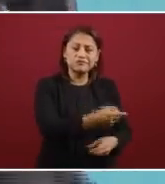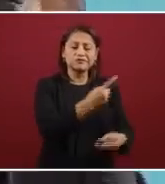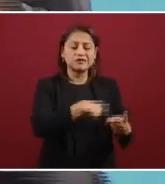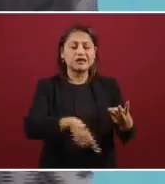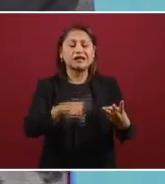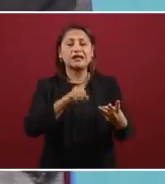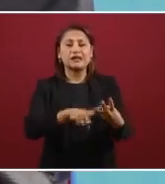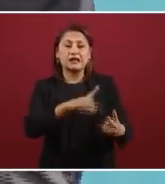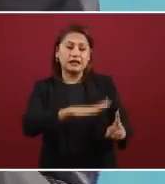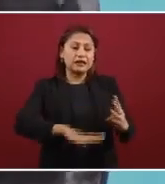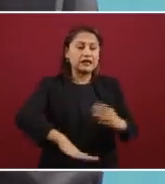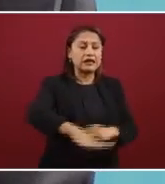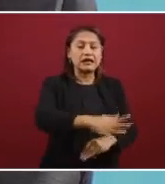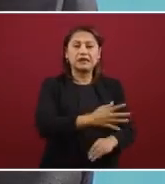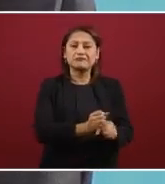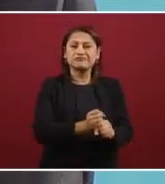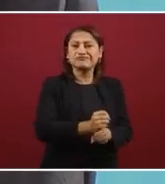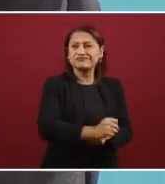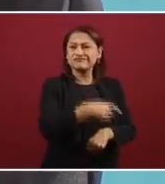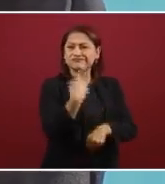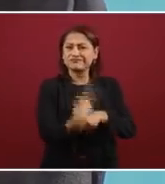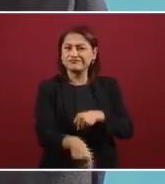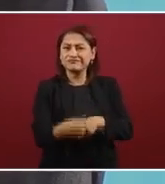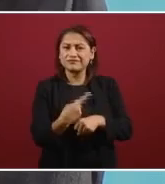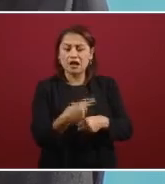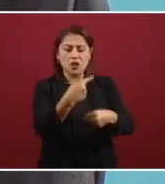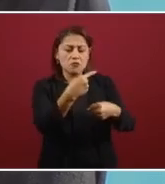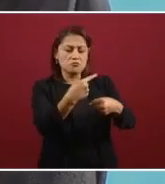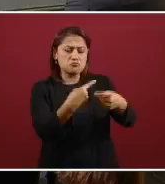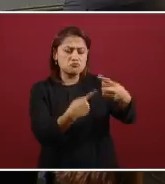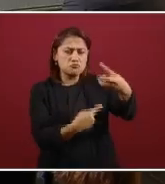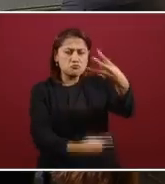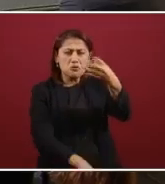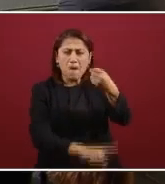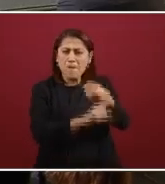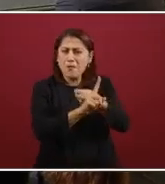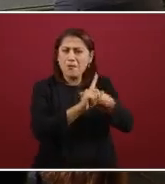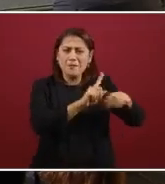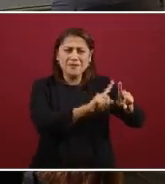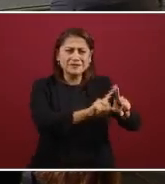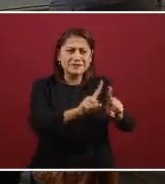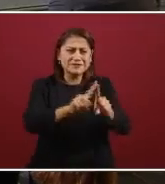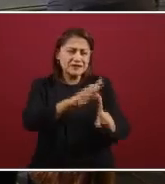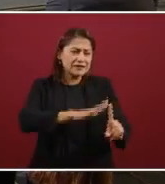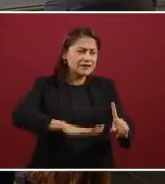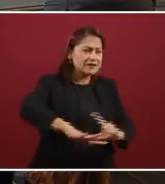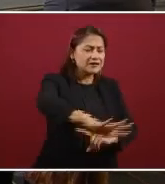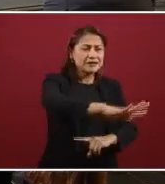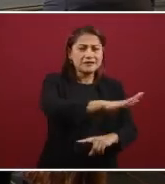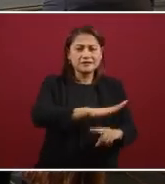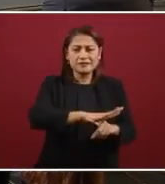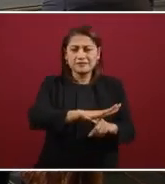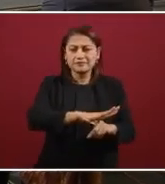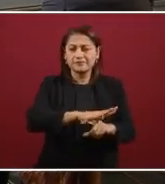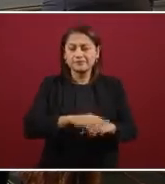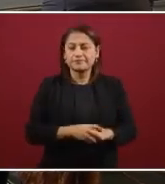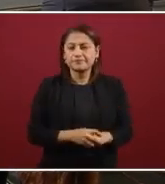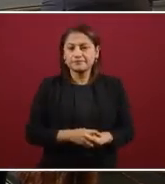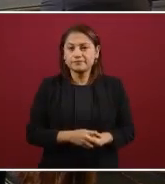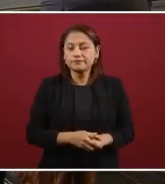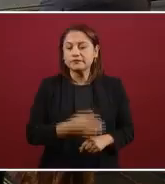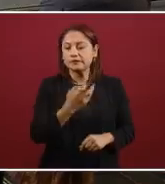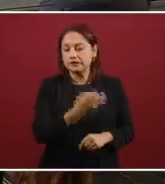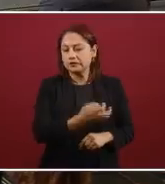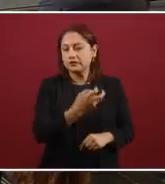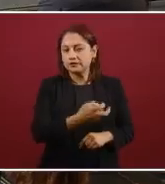un abanico de expresiones, desde las más evidentes y